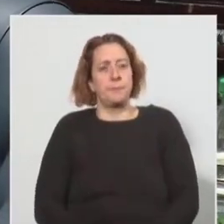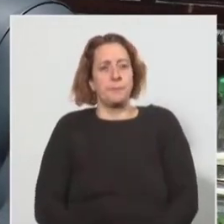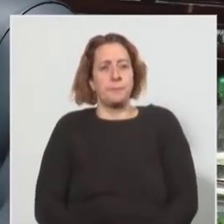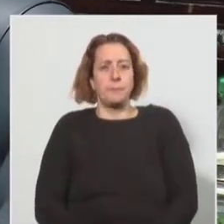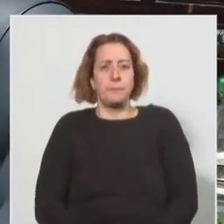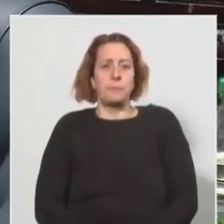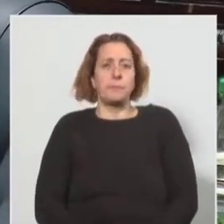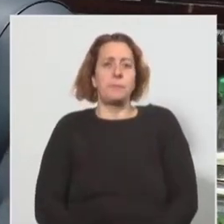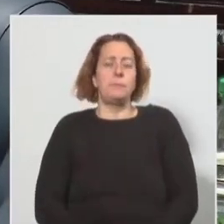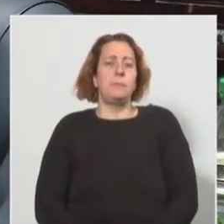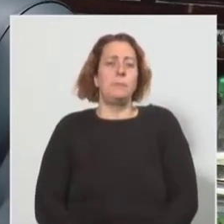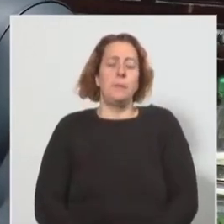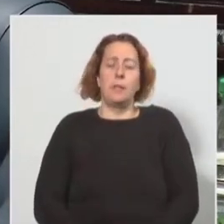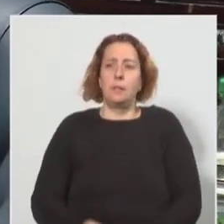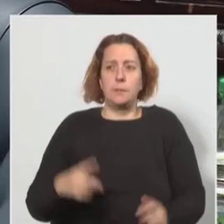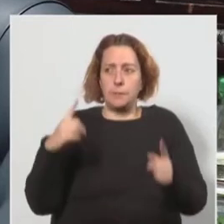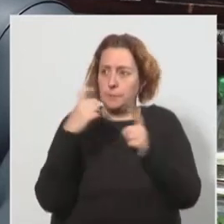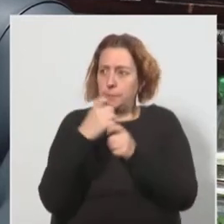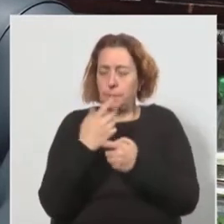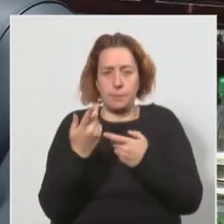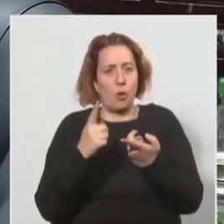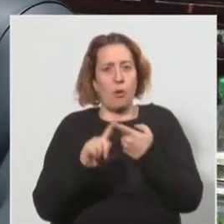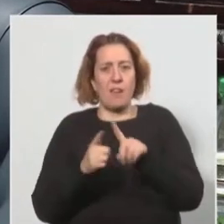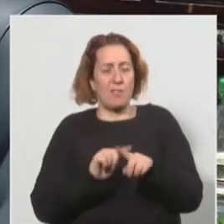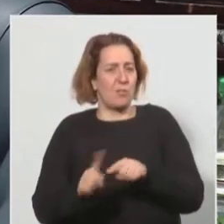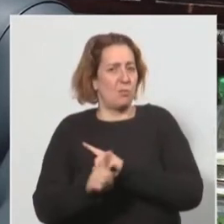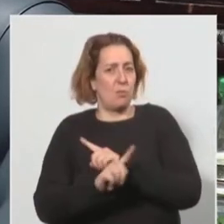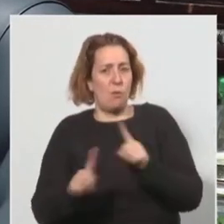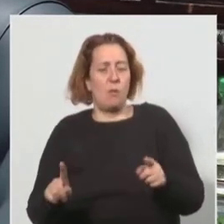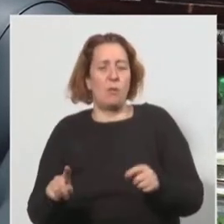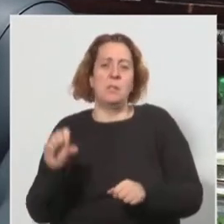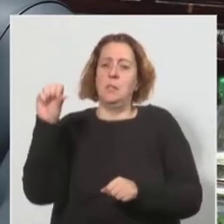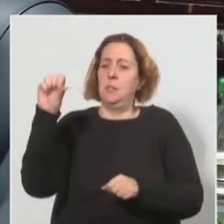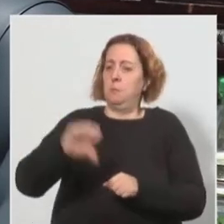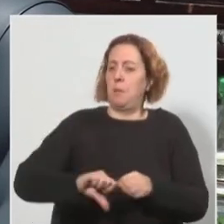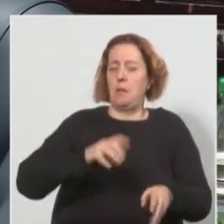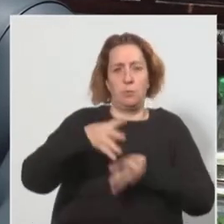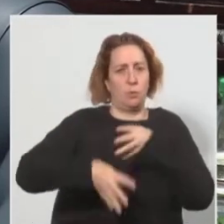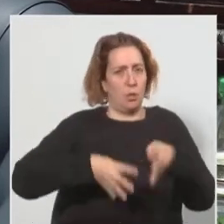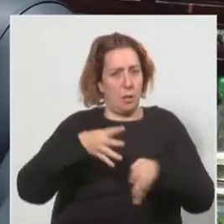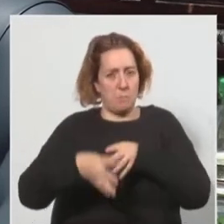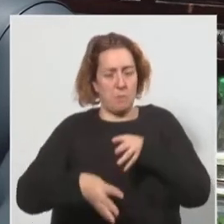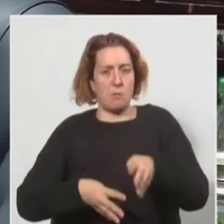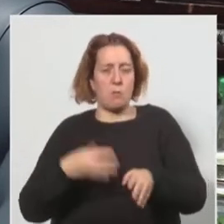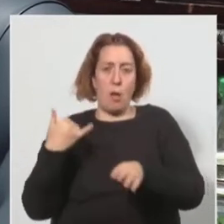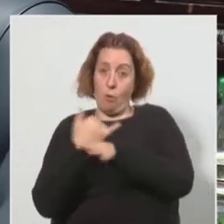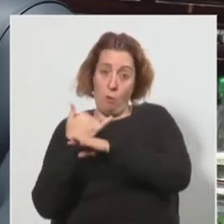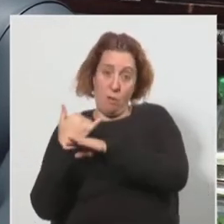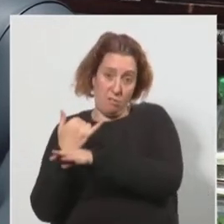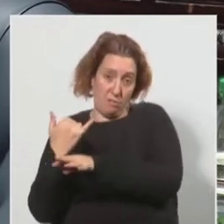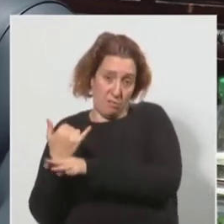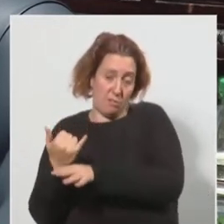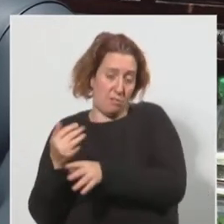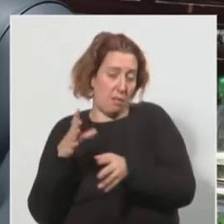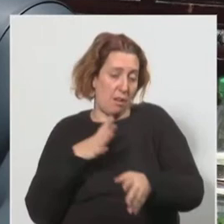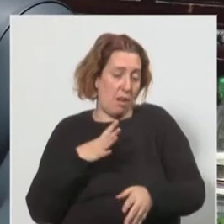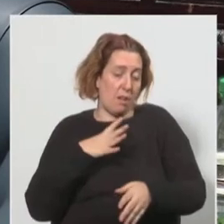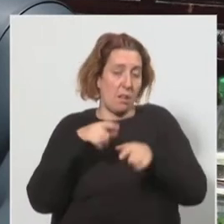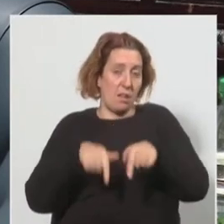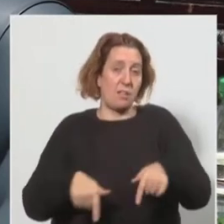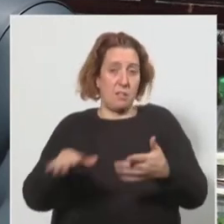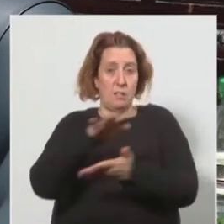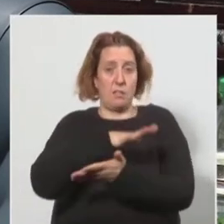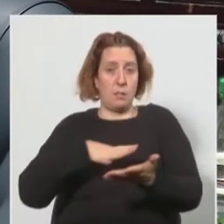Ante la magnitud de aparentes descoordinaciones, mal funcionamientos y errores que rodean todo este